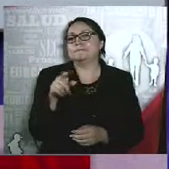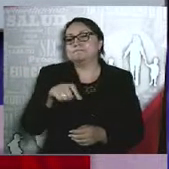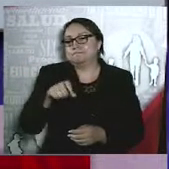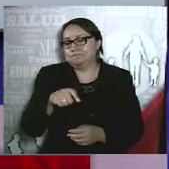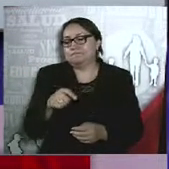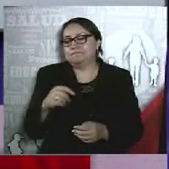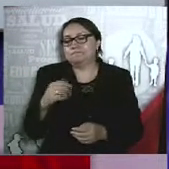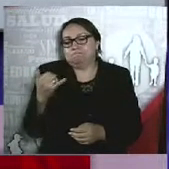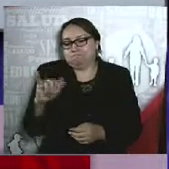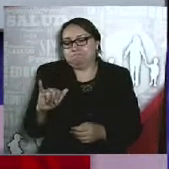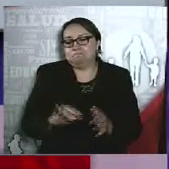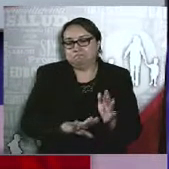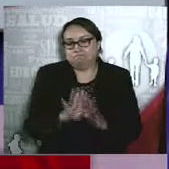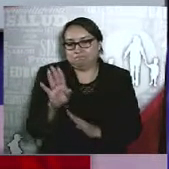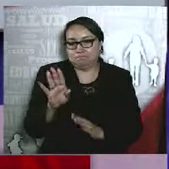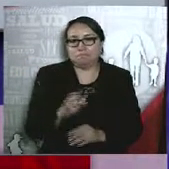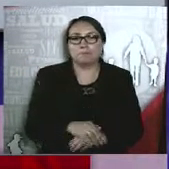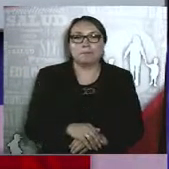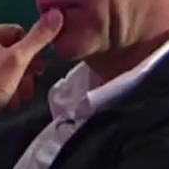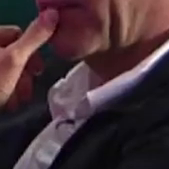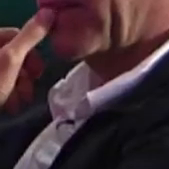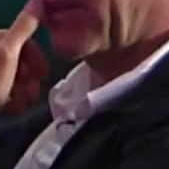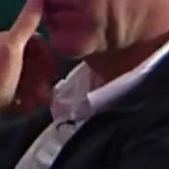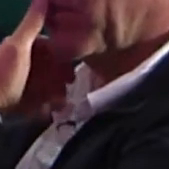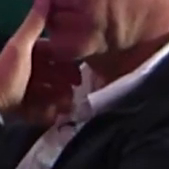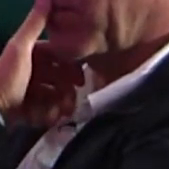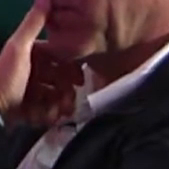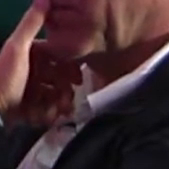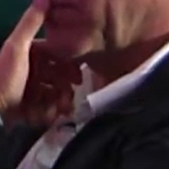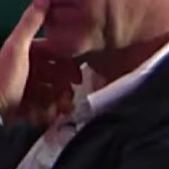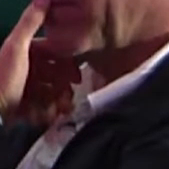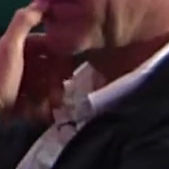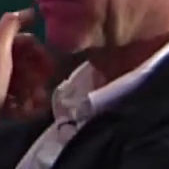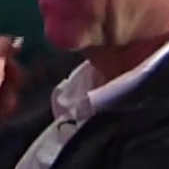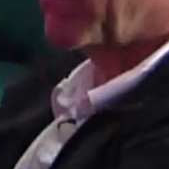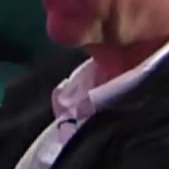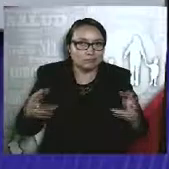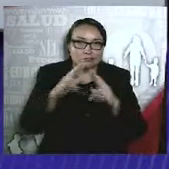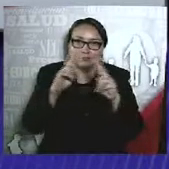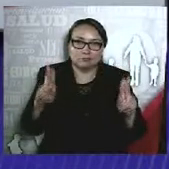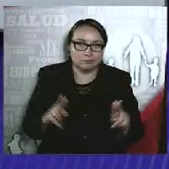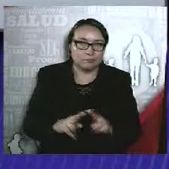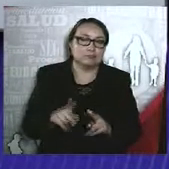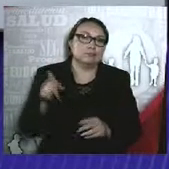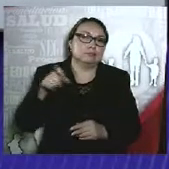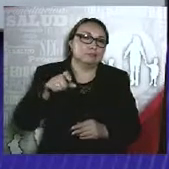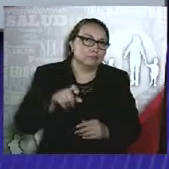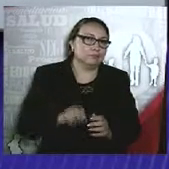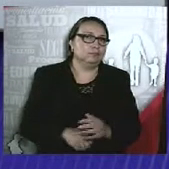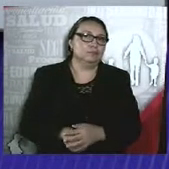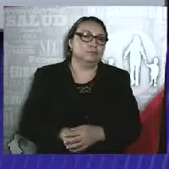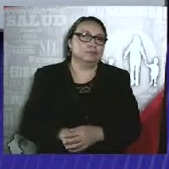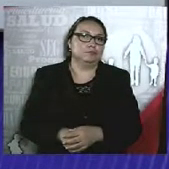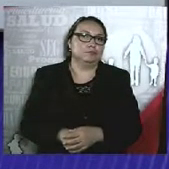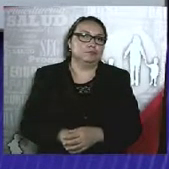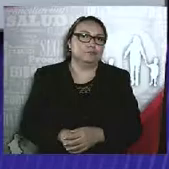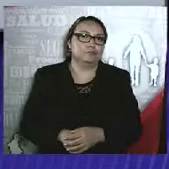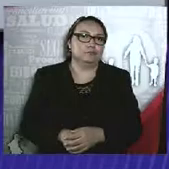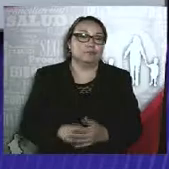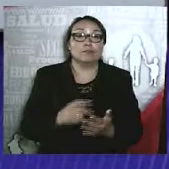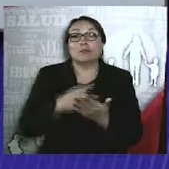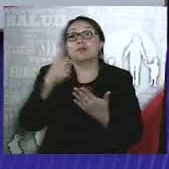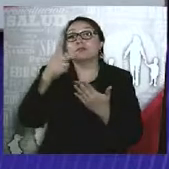un proceso de fortalecimiento de infraestructura tecnológica, en este caso específico del proceso de consolidación del